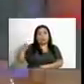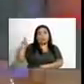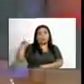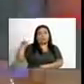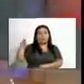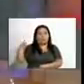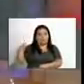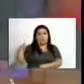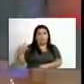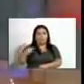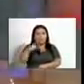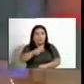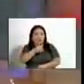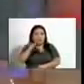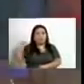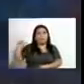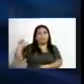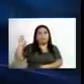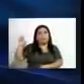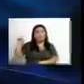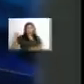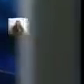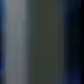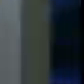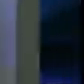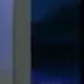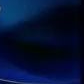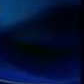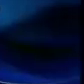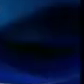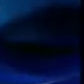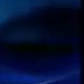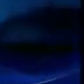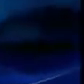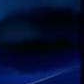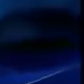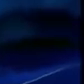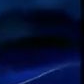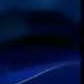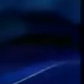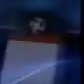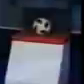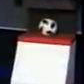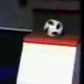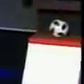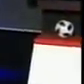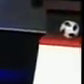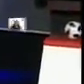para la red de noticias Albavisión.